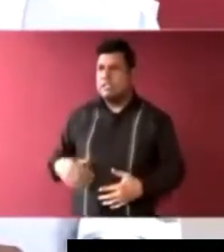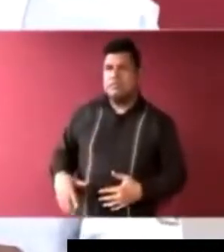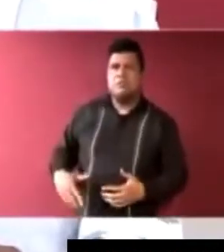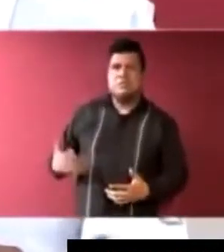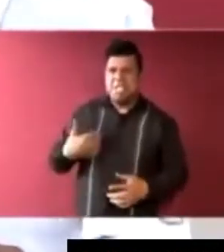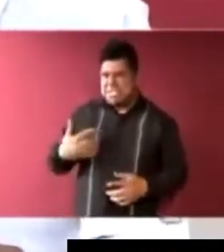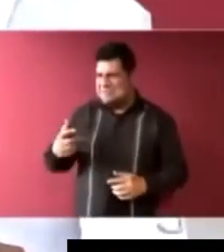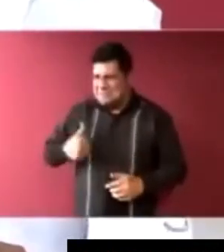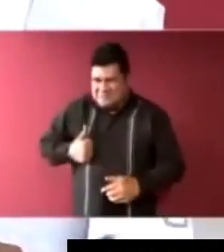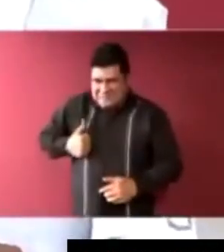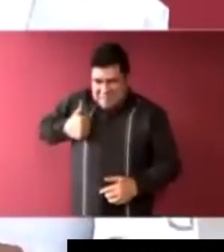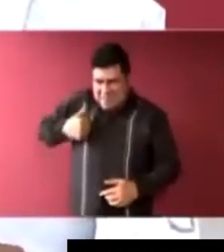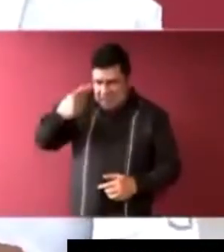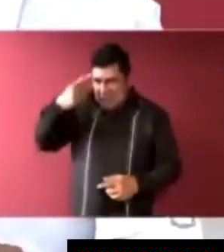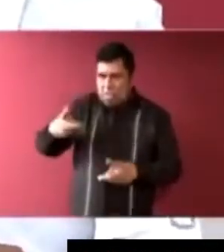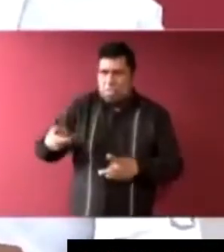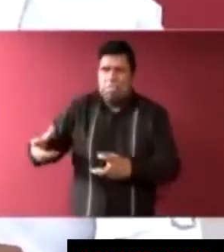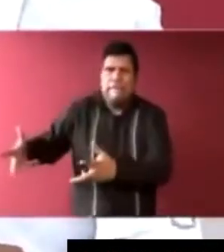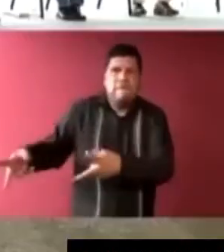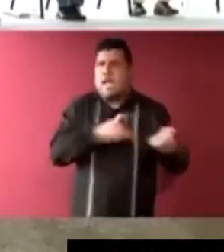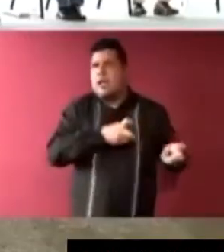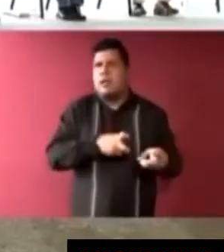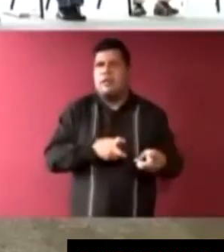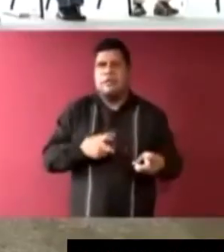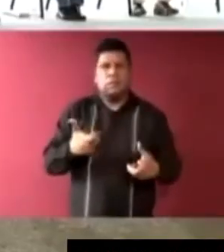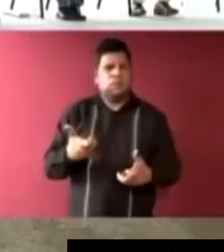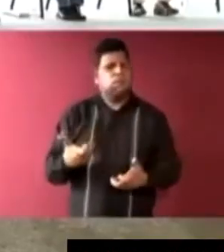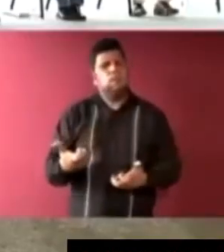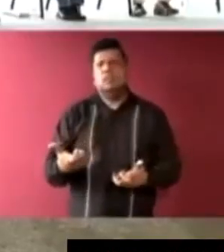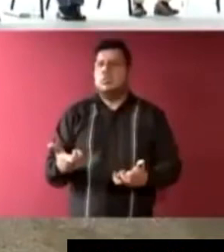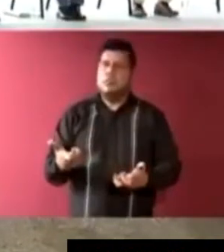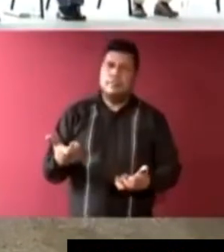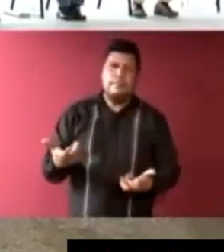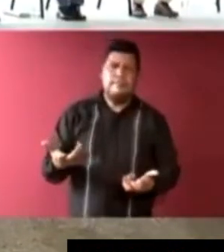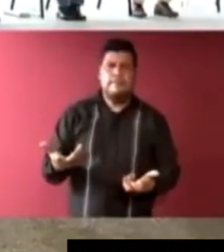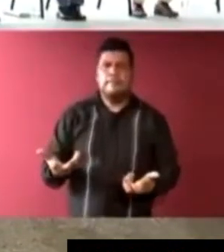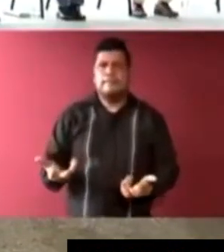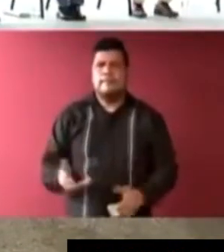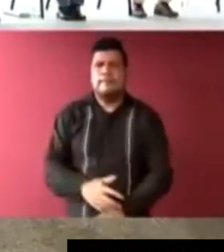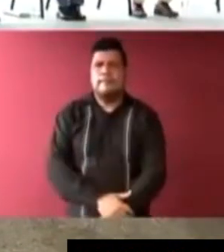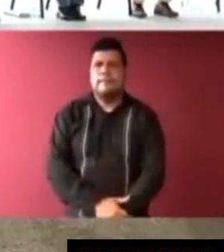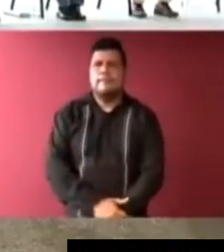único propósito de robarse el dinero del presupuesto.